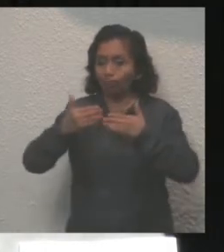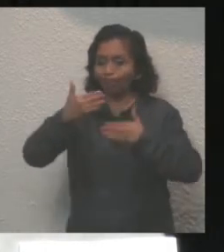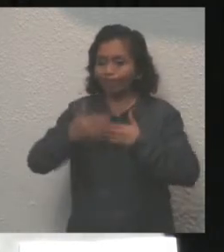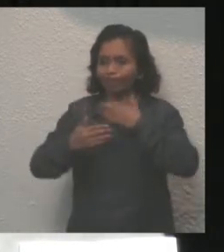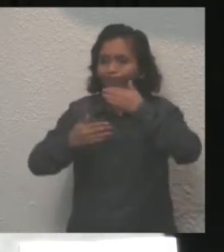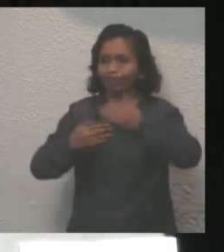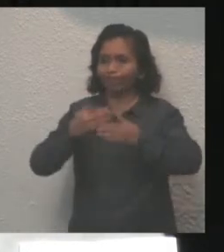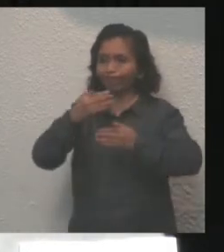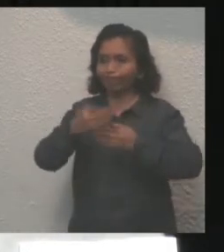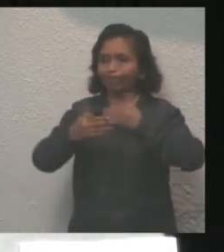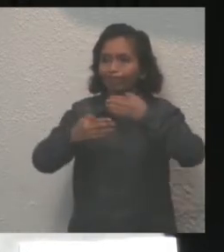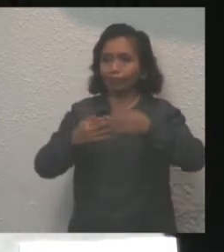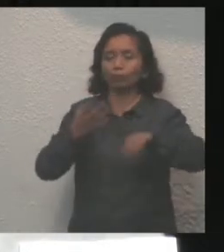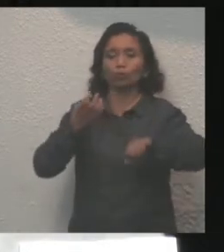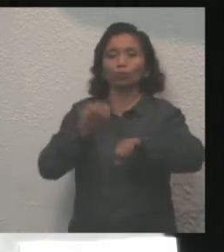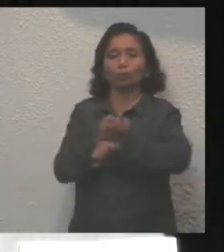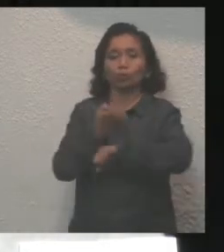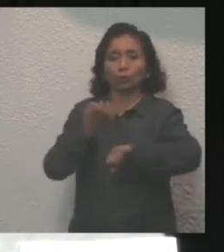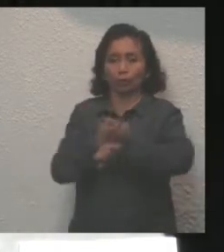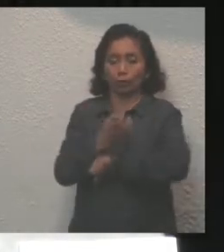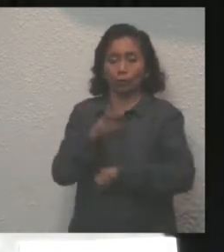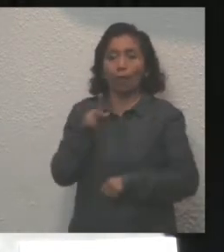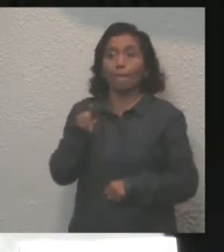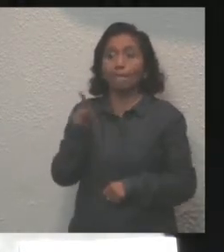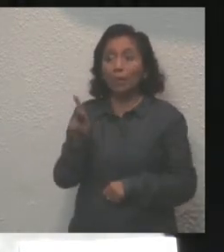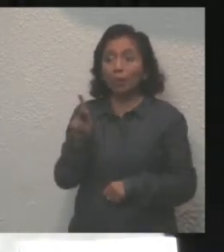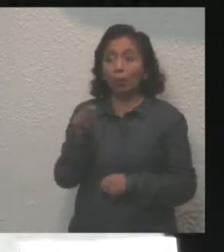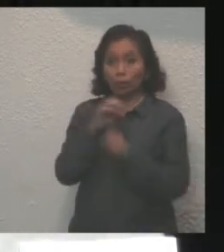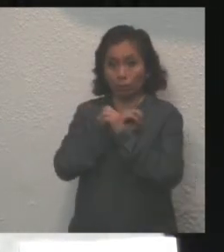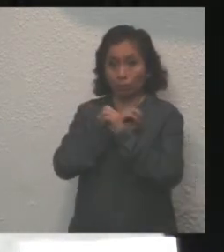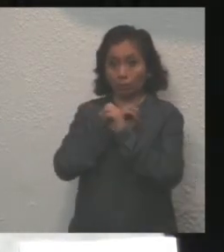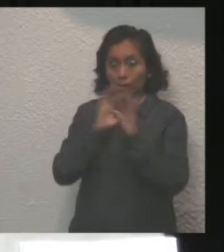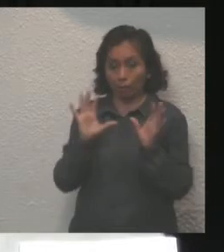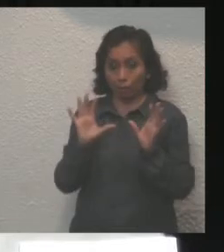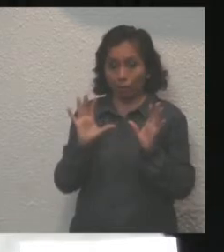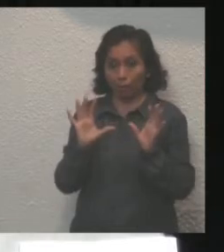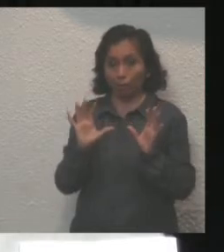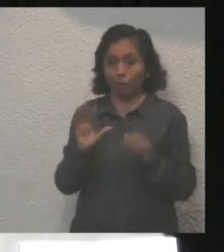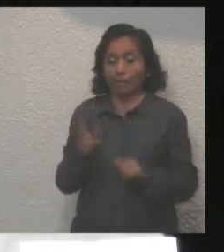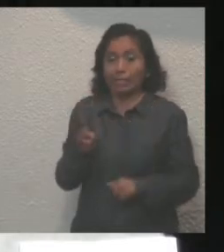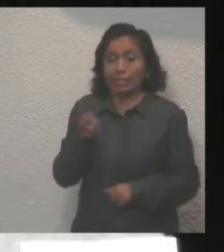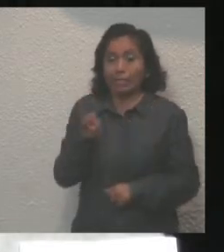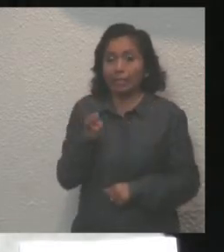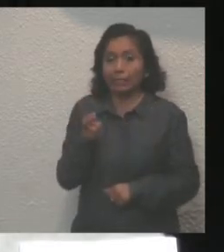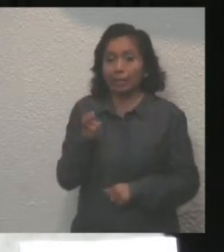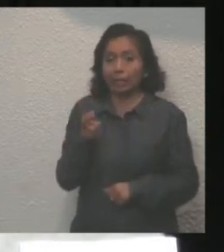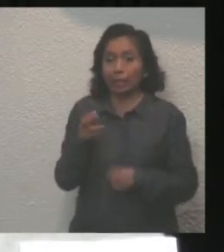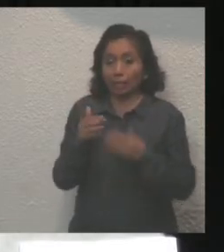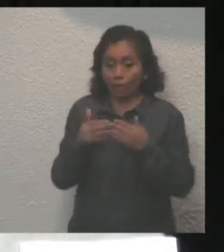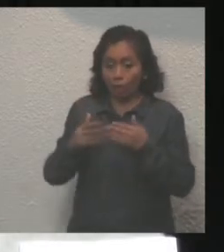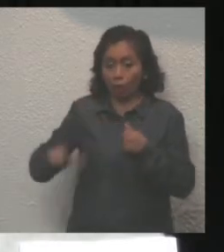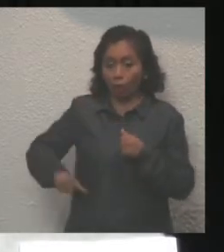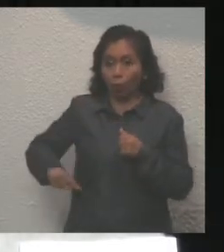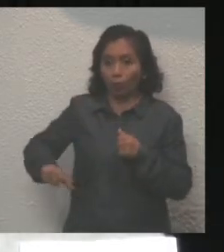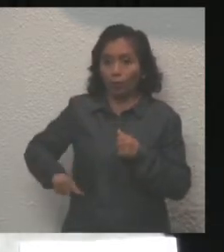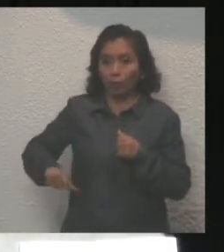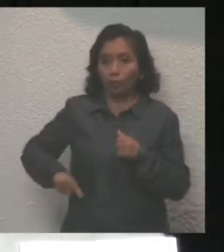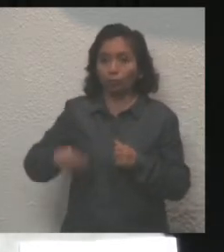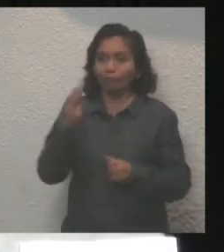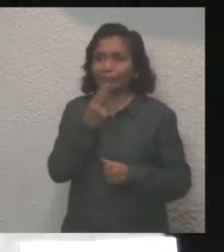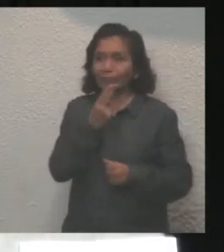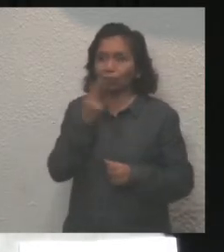desarrollo de un Estado. Pero debo ser clara, señor gobernador. En este último tramo de su gobierno es